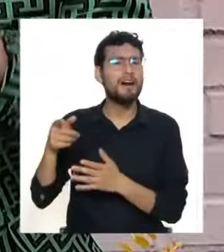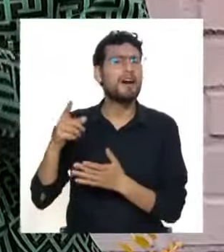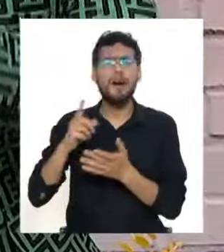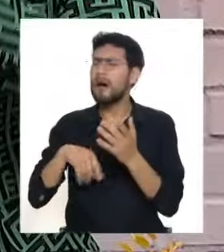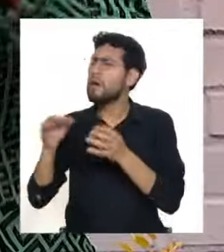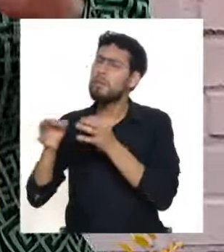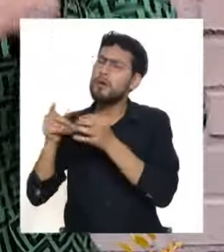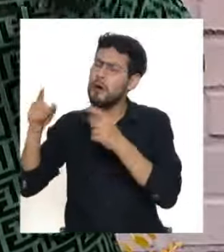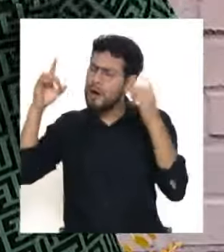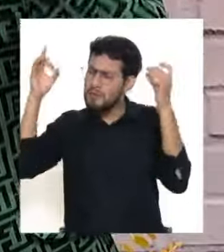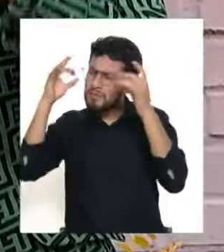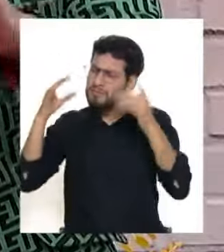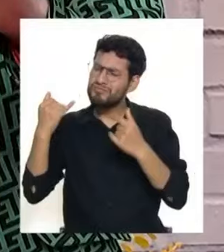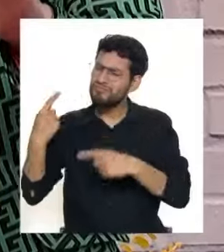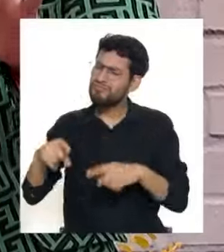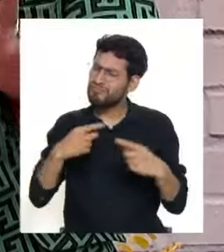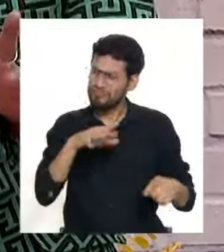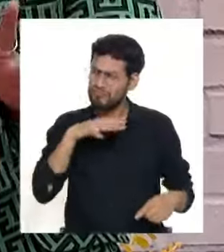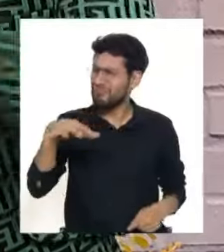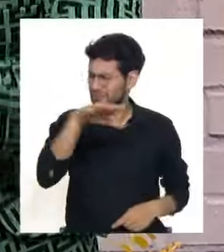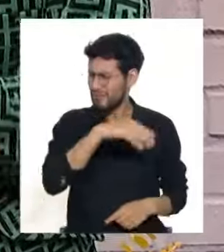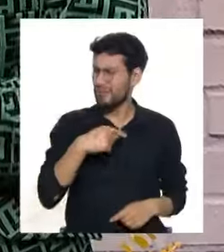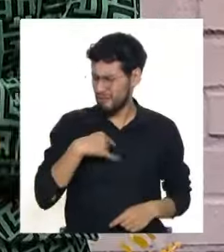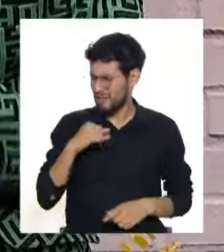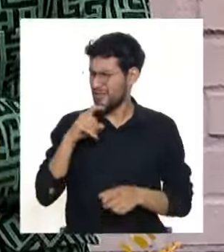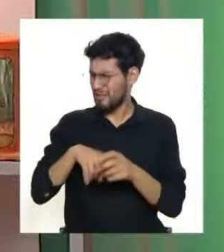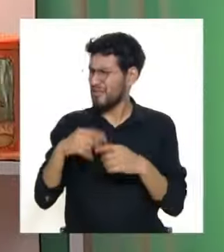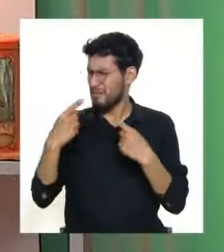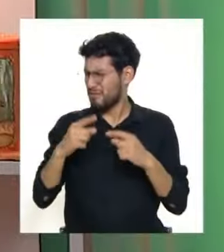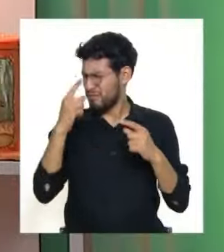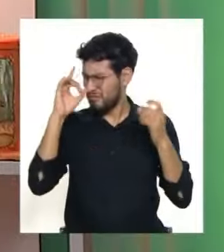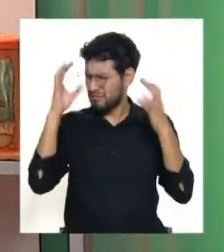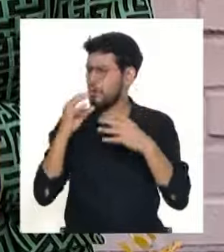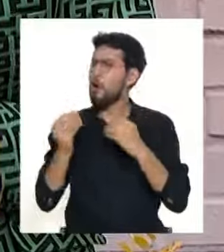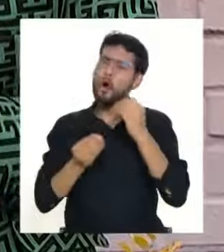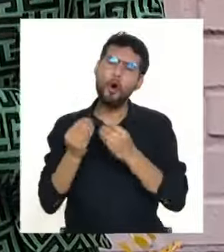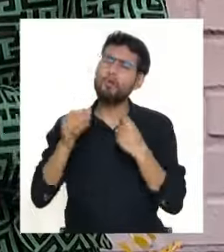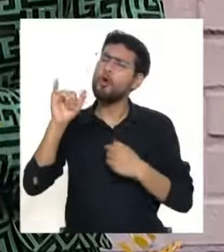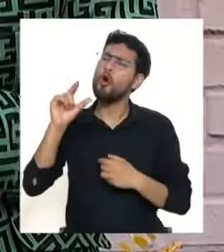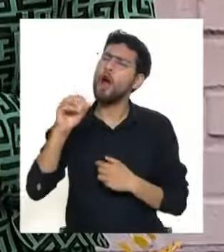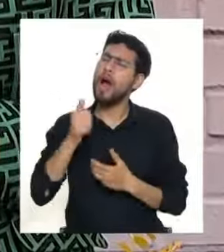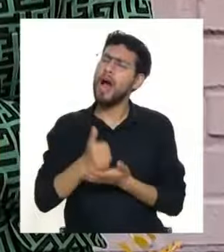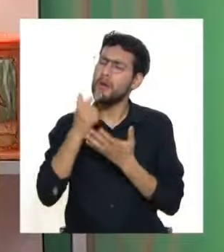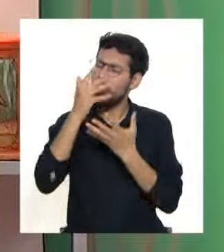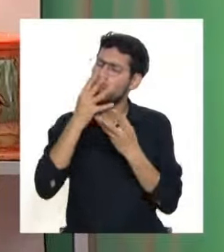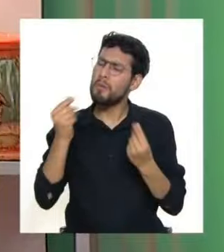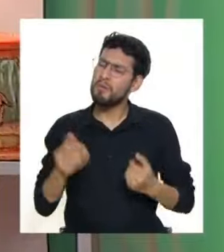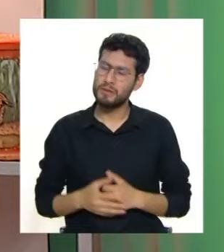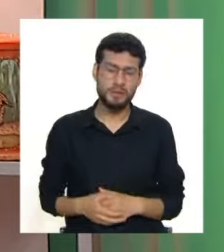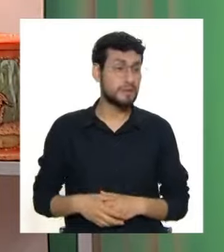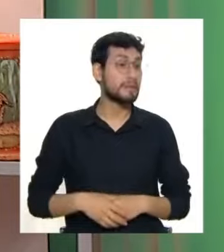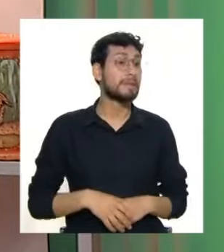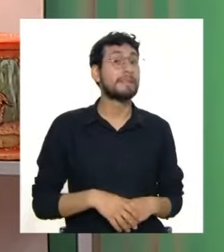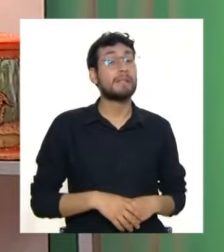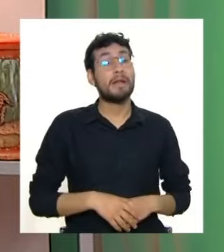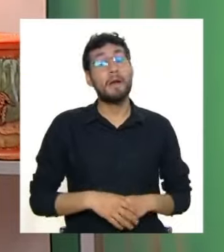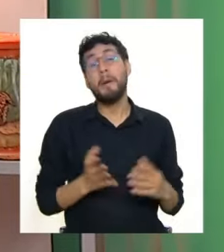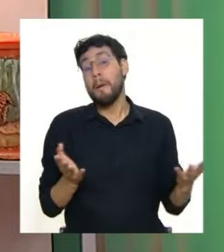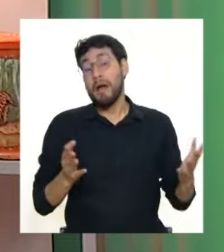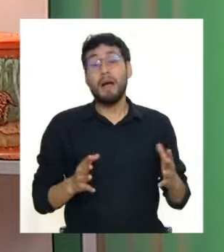algo que aqueja a muchísimos y lamentablemente me incluyo. ¿Cómo funciona el yoga para la migraña? Bueno,